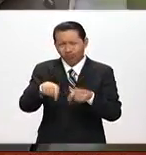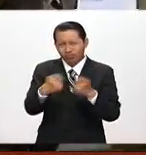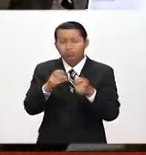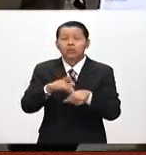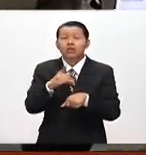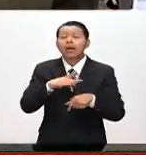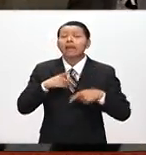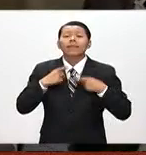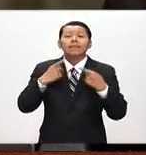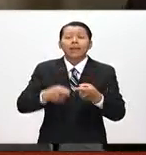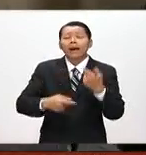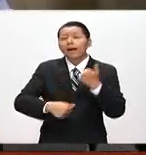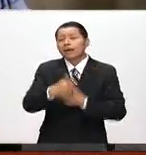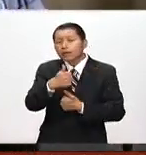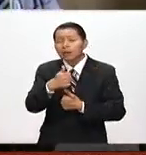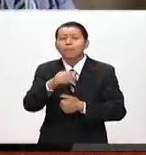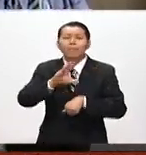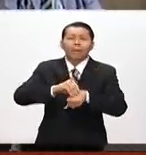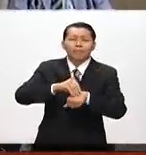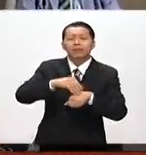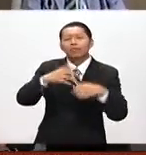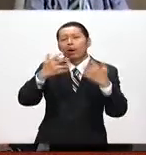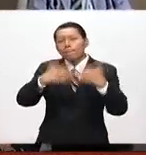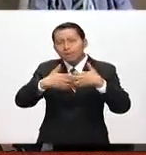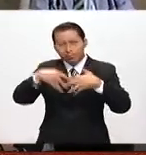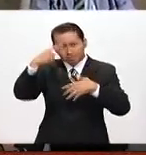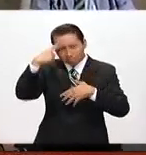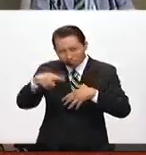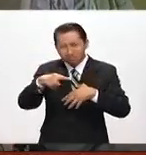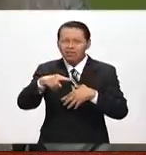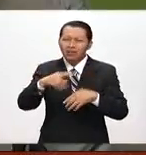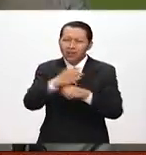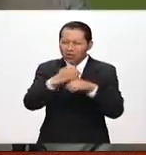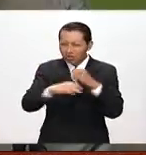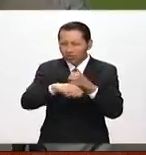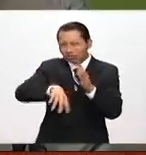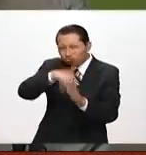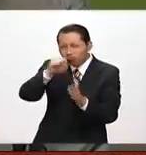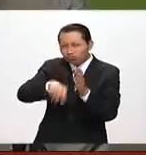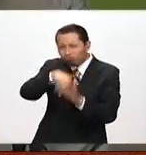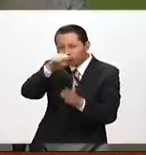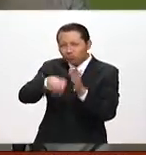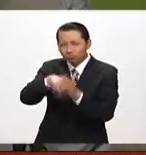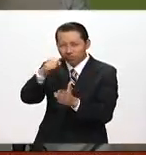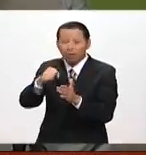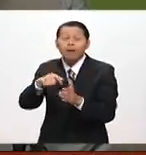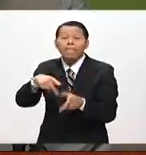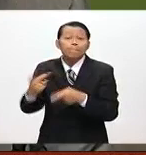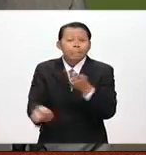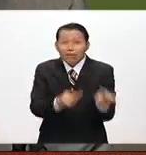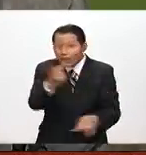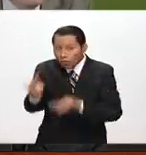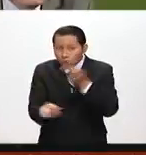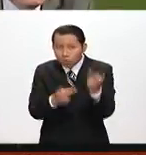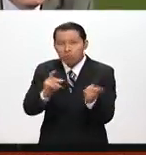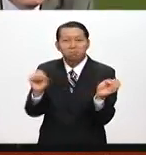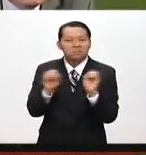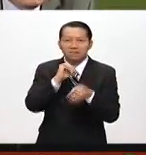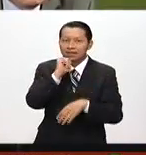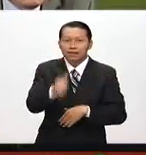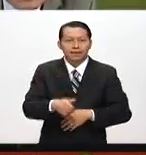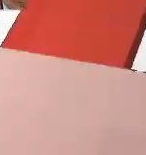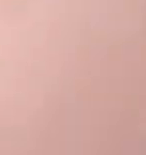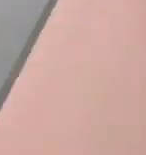otorgan concesiones y permisos a empresas para la explotación de recursos sin tomar en cuenta la opinión de los habitantes de la zona en cuestión.